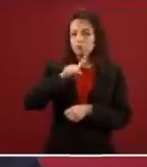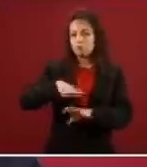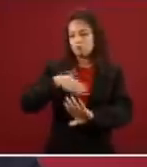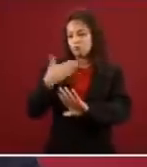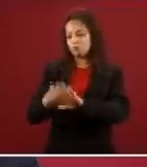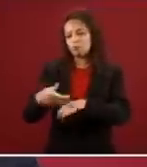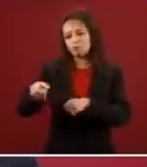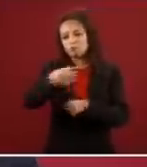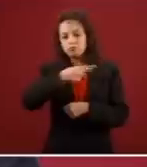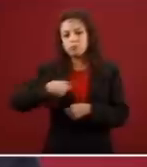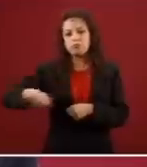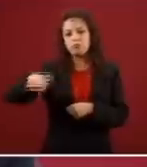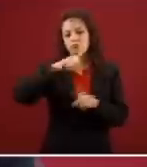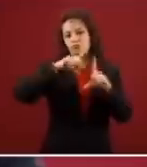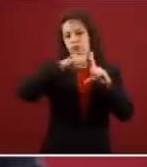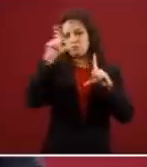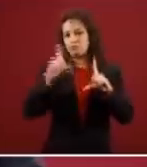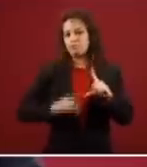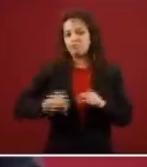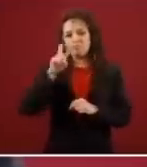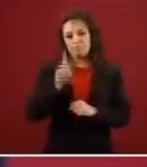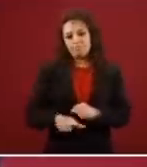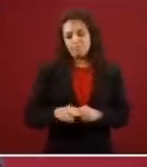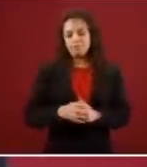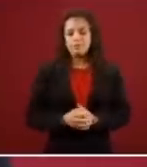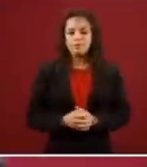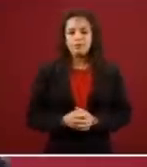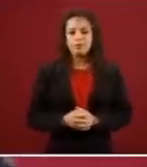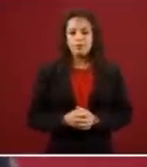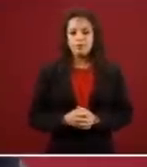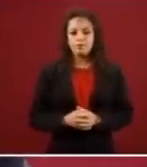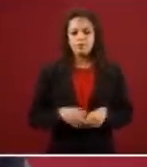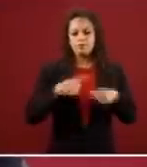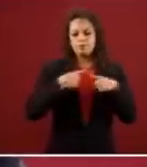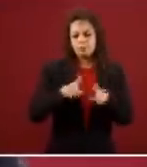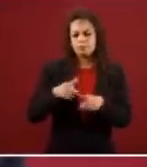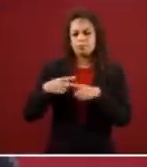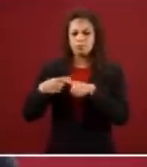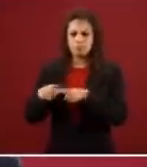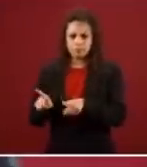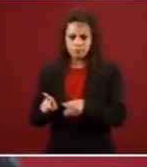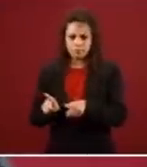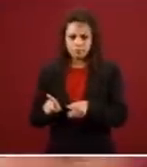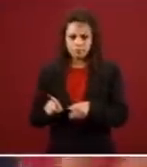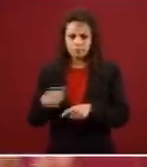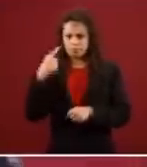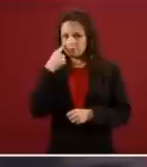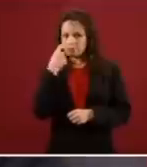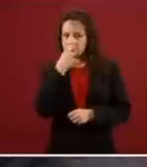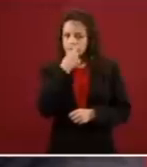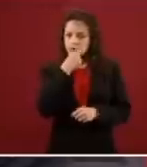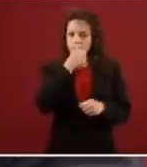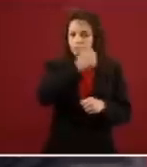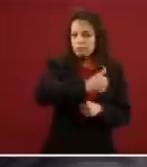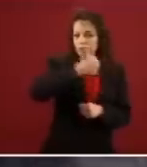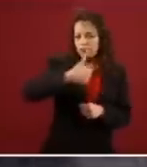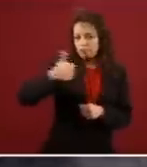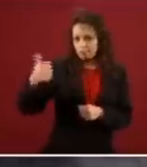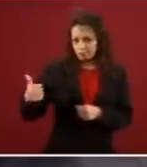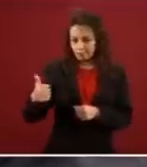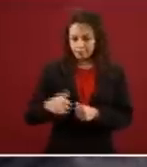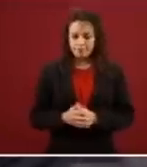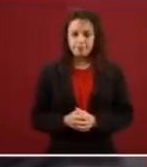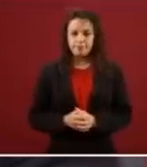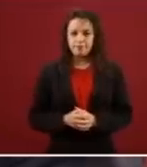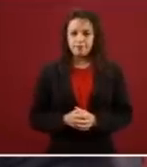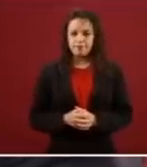nacional. Esto permite que es distinta la percepción y la justificación. Delito